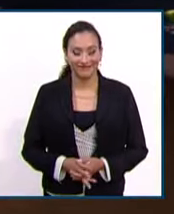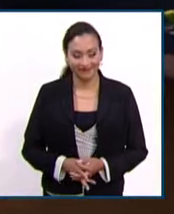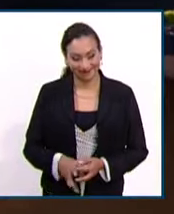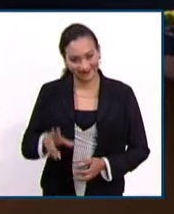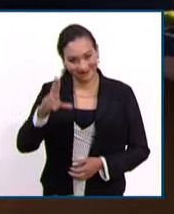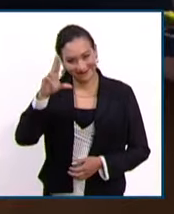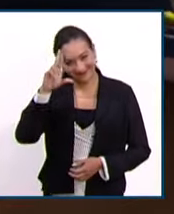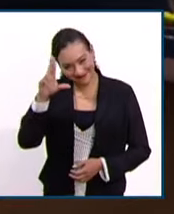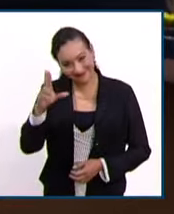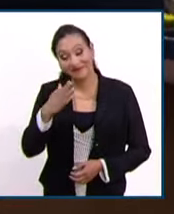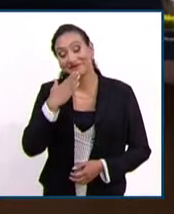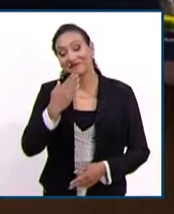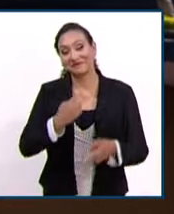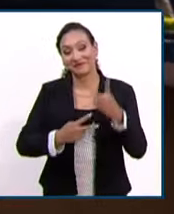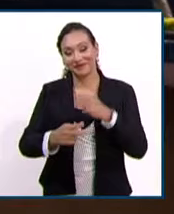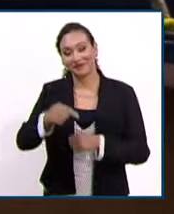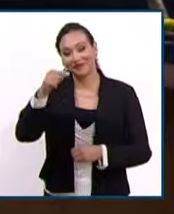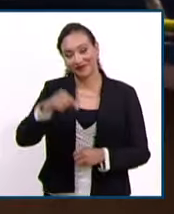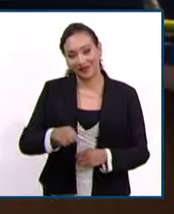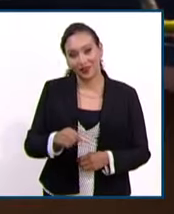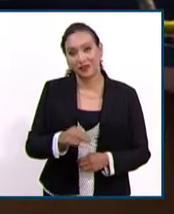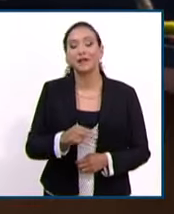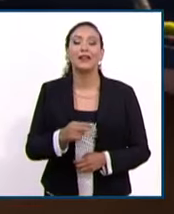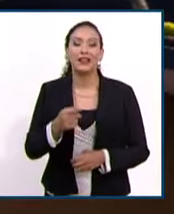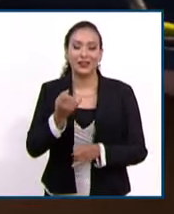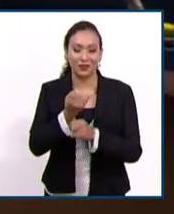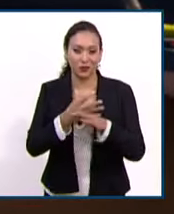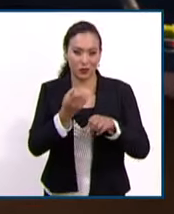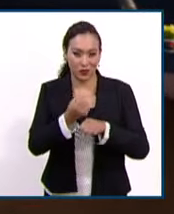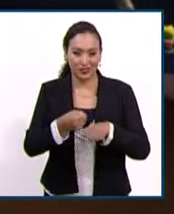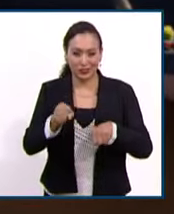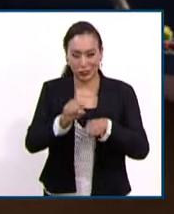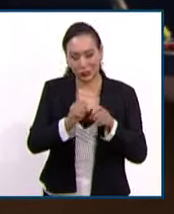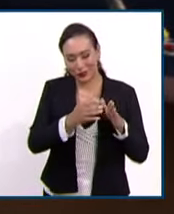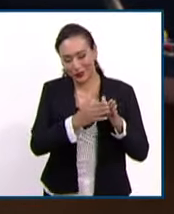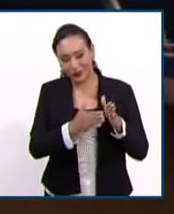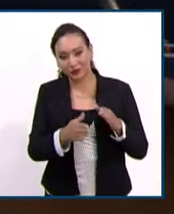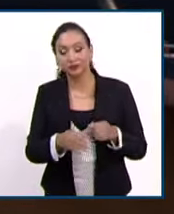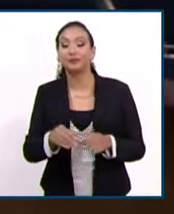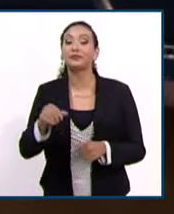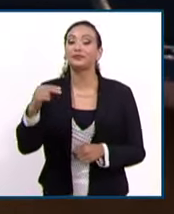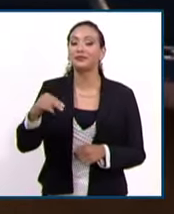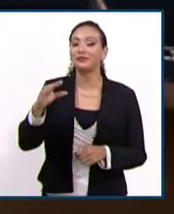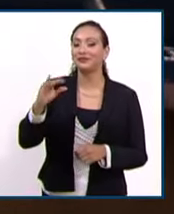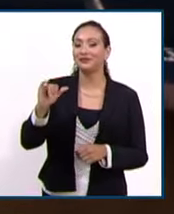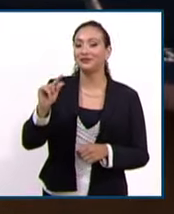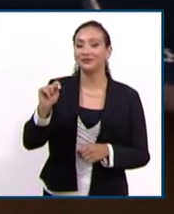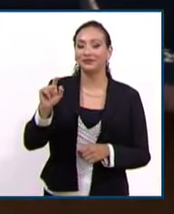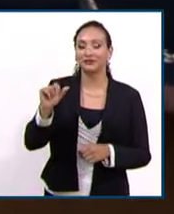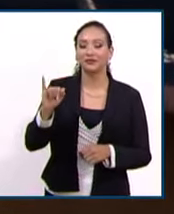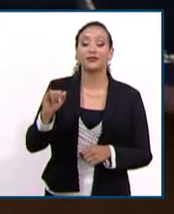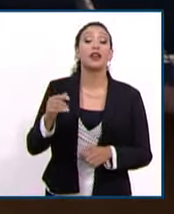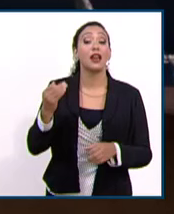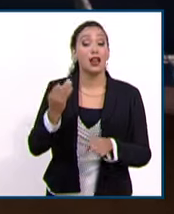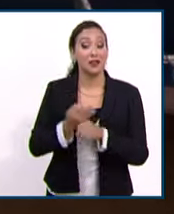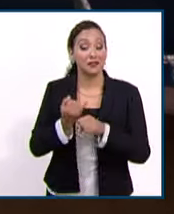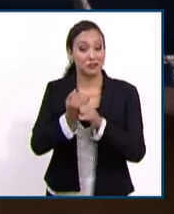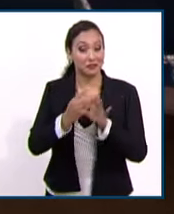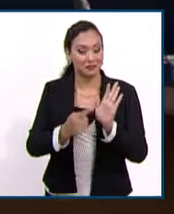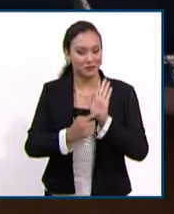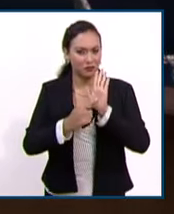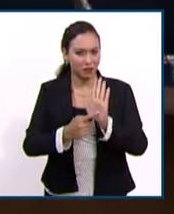Bienvenidos, amigas, amigos todos, a Semanario Judicial. Soy Citlali Pérez y en los próximos minutos le daremos cuenta